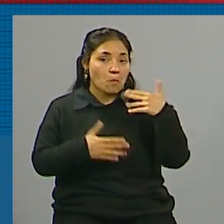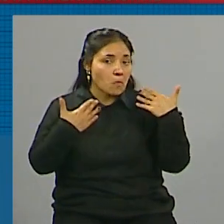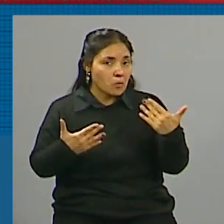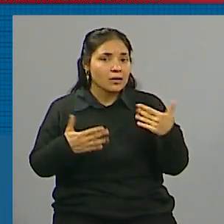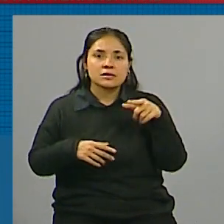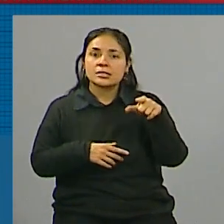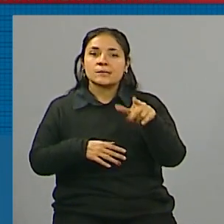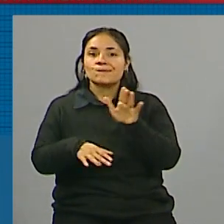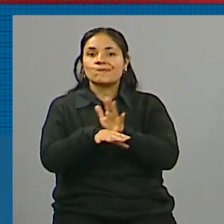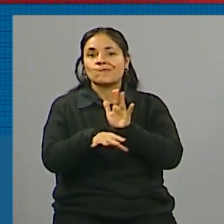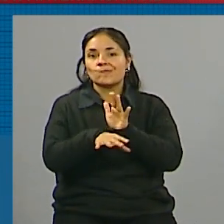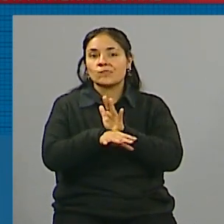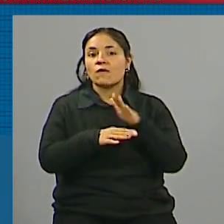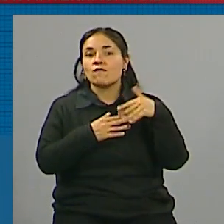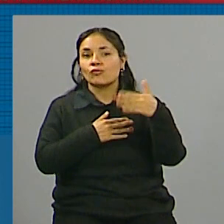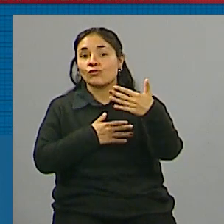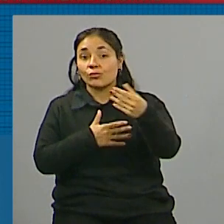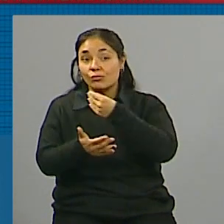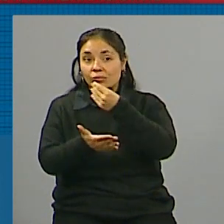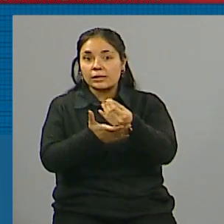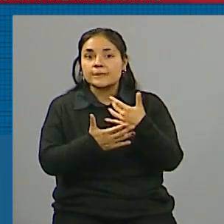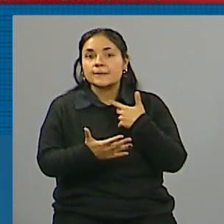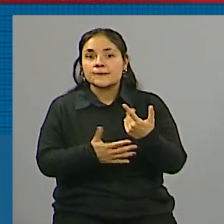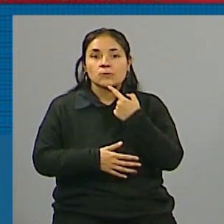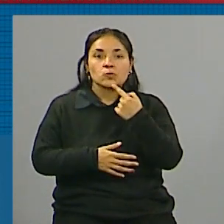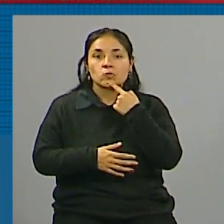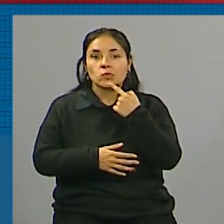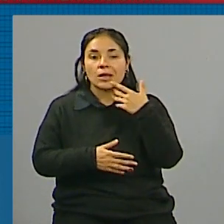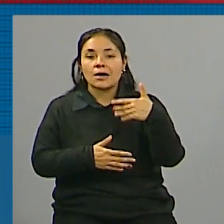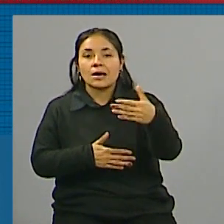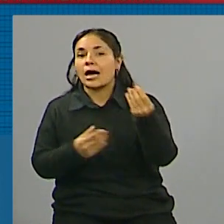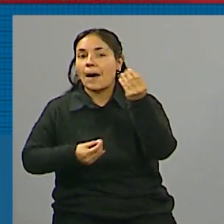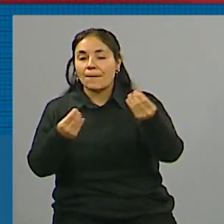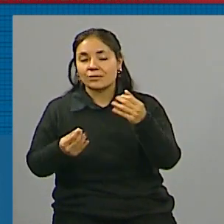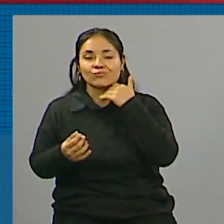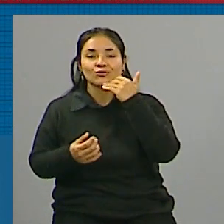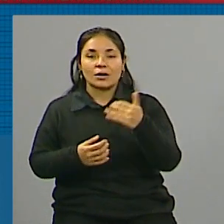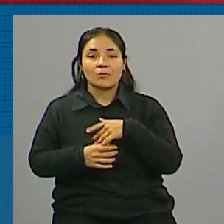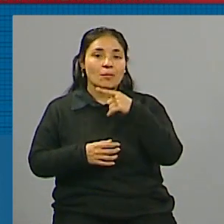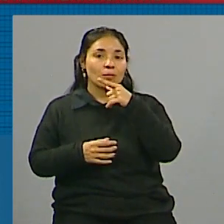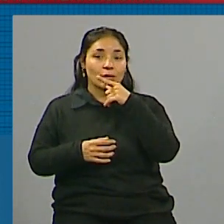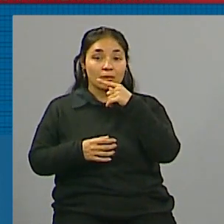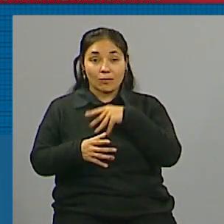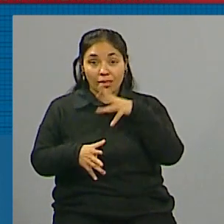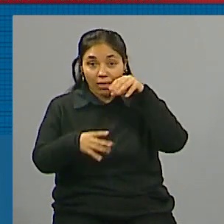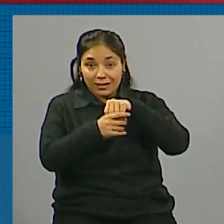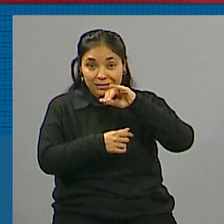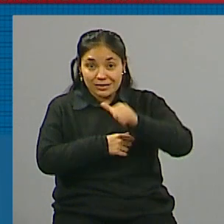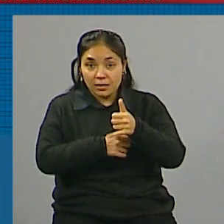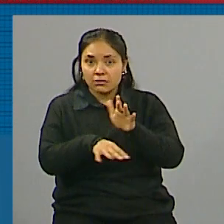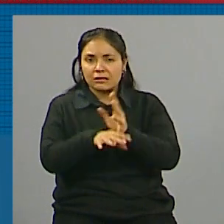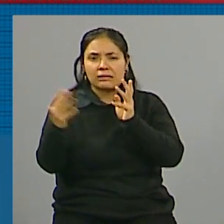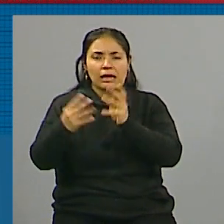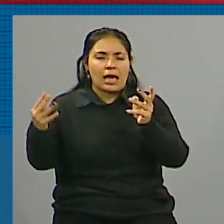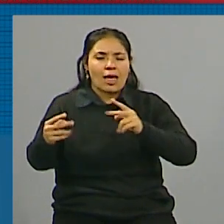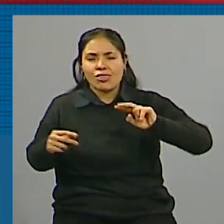generar instancias impredecibles. De hecho, creo que podría llegar a desencadenar una guerra aún muchísimo más potente, en